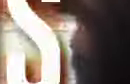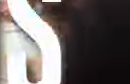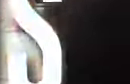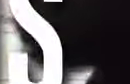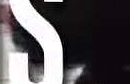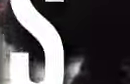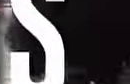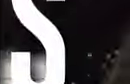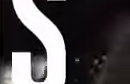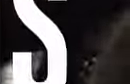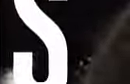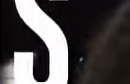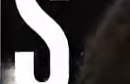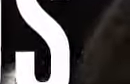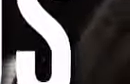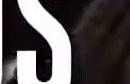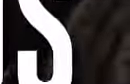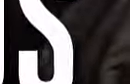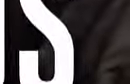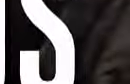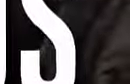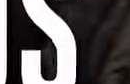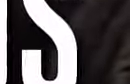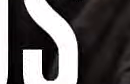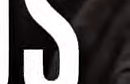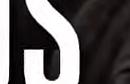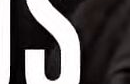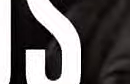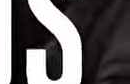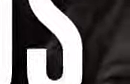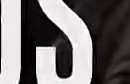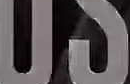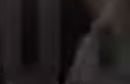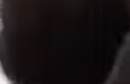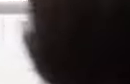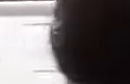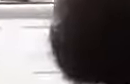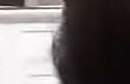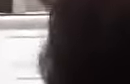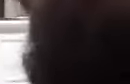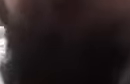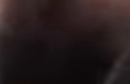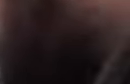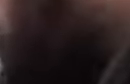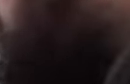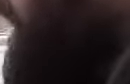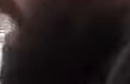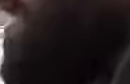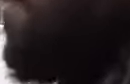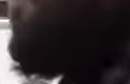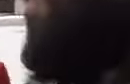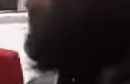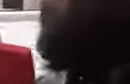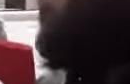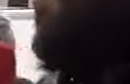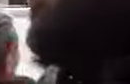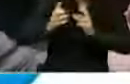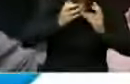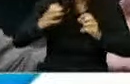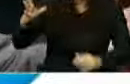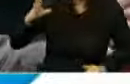tanto gracias a Claudia como a Zaira. Recién vieron el tema de la policía que vino a acompañarlas. ¿Cómo vieron